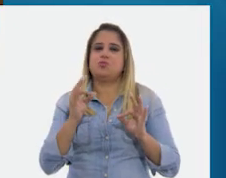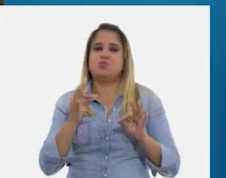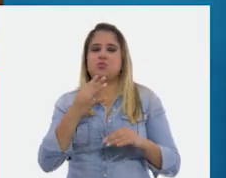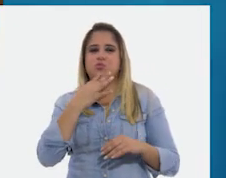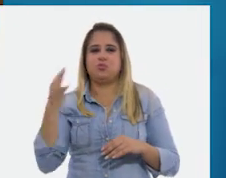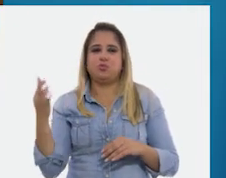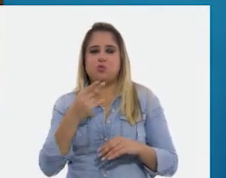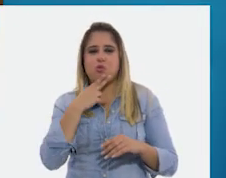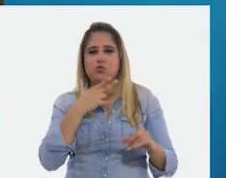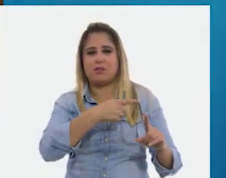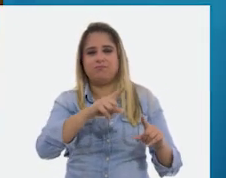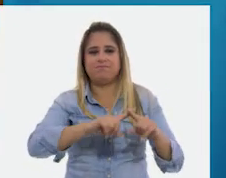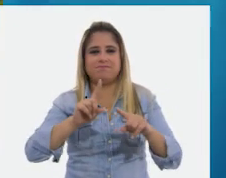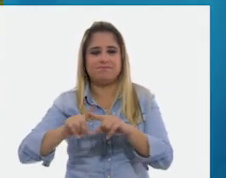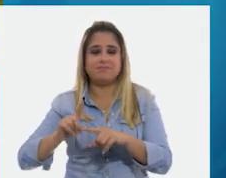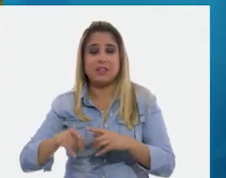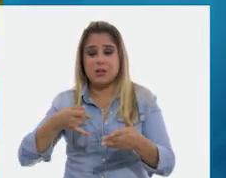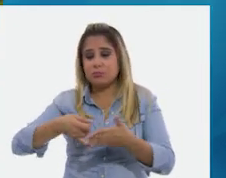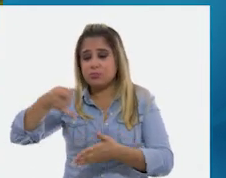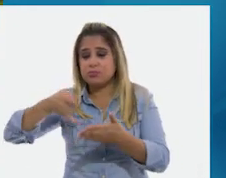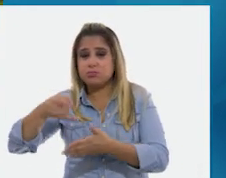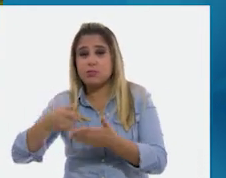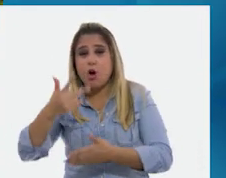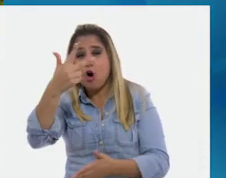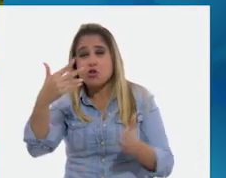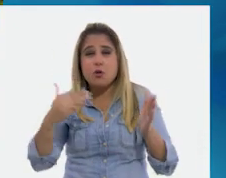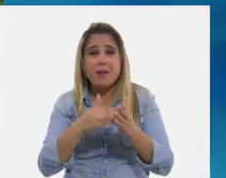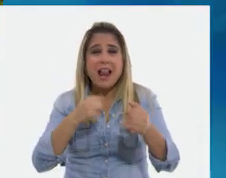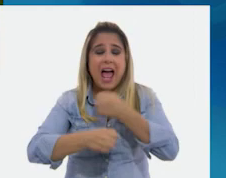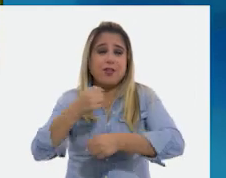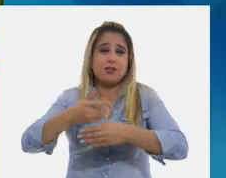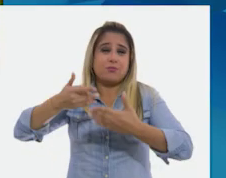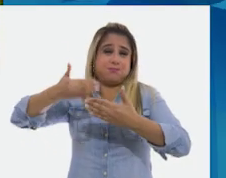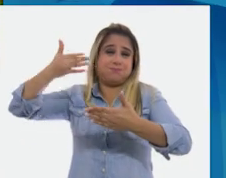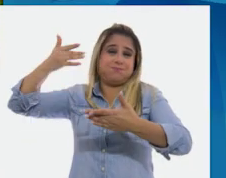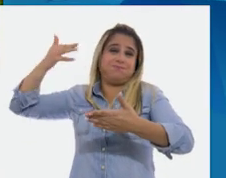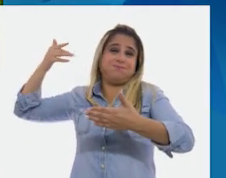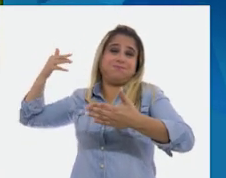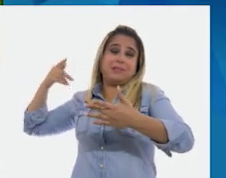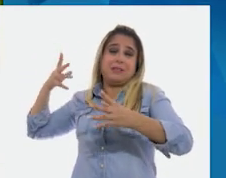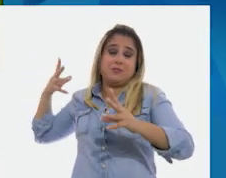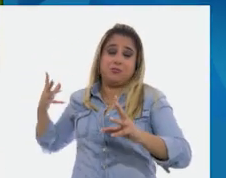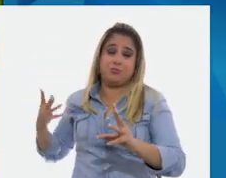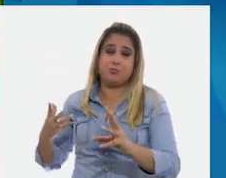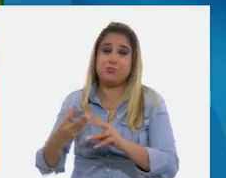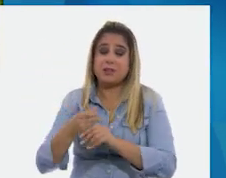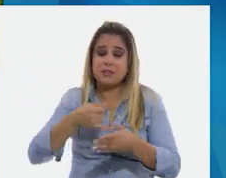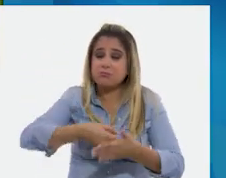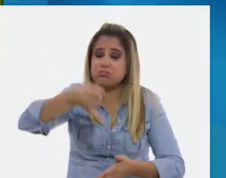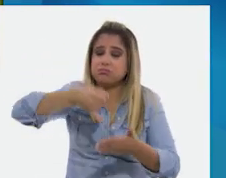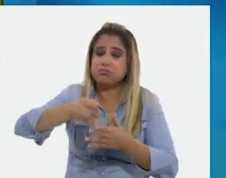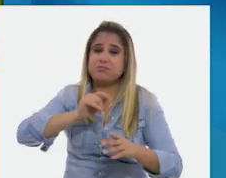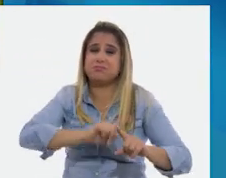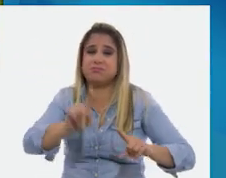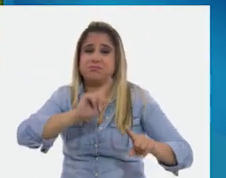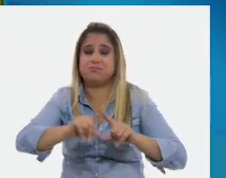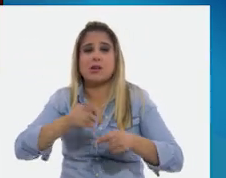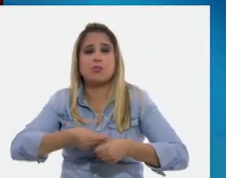variedades domesticadas en México desde hace más de 8,000 años son los condimentos más ampliamente diversificados y